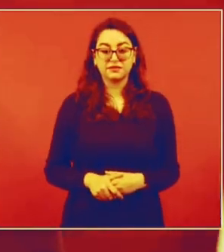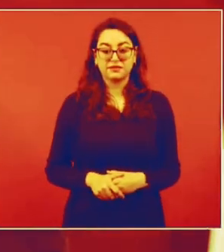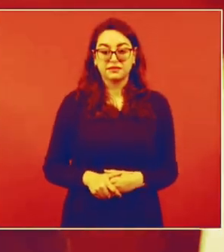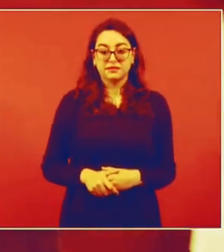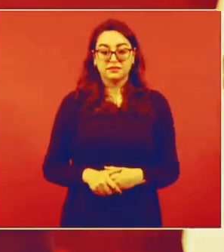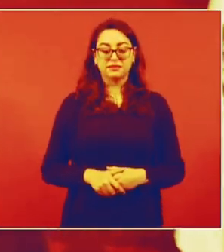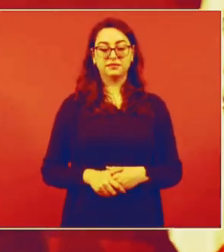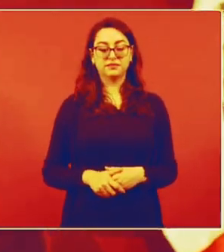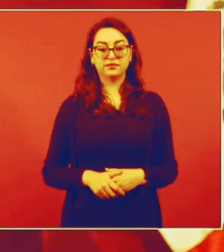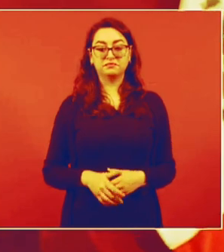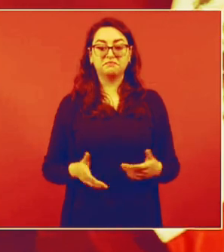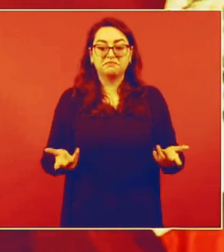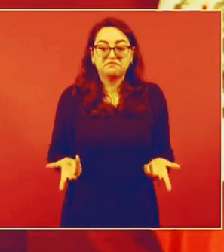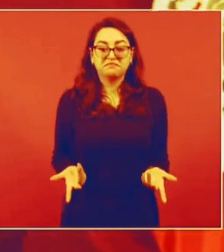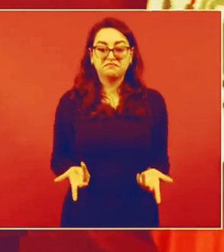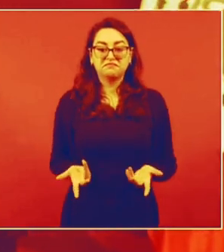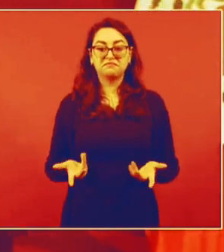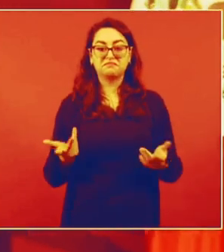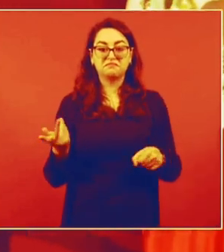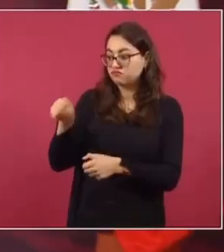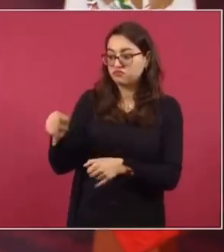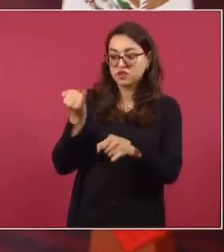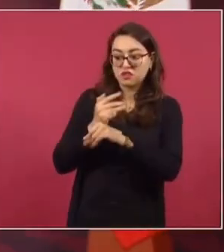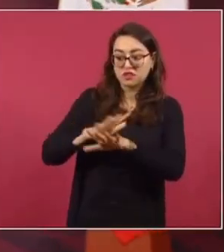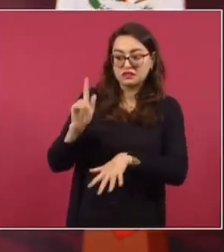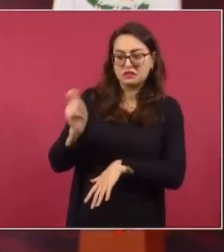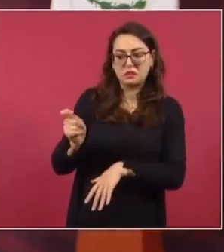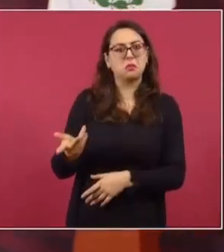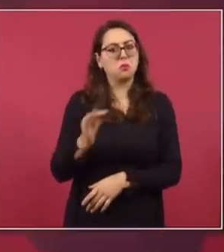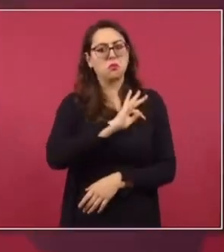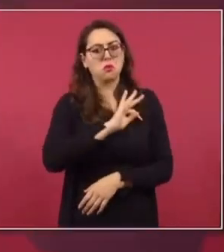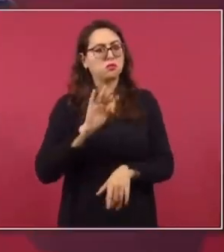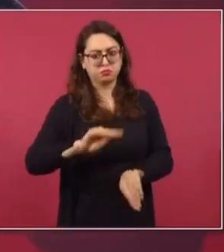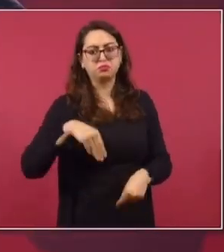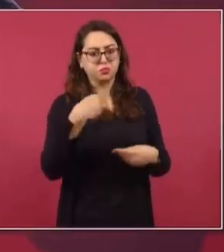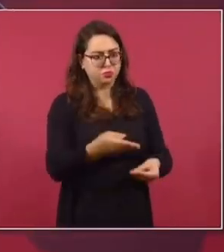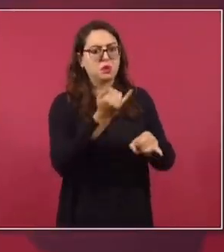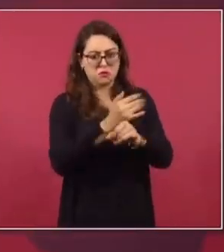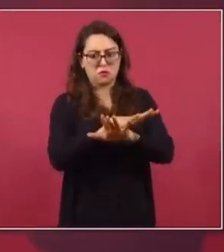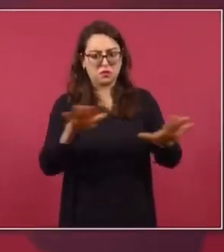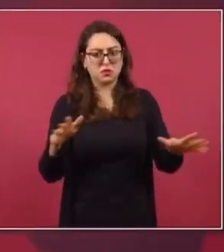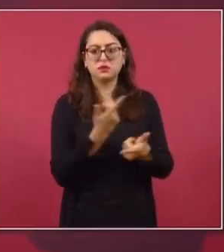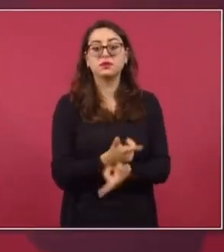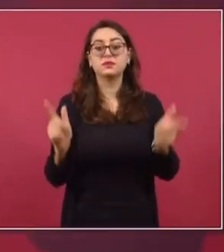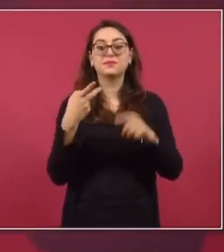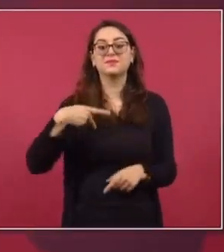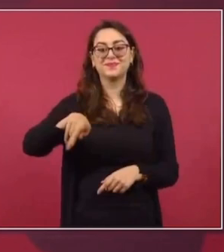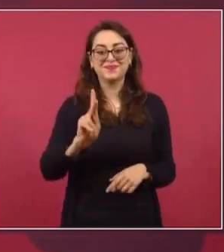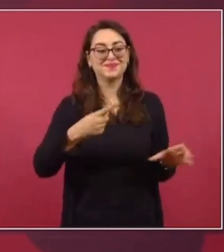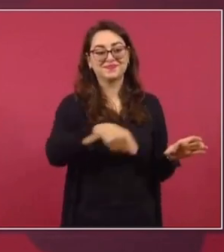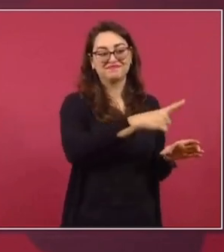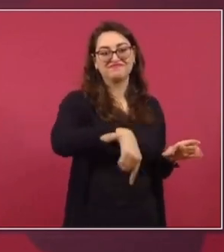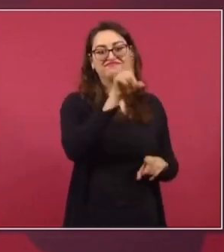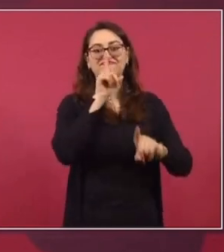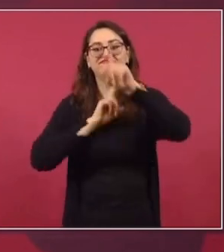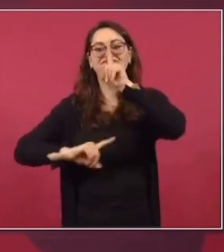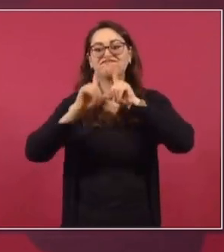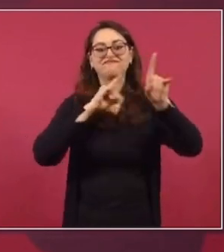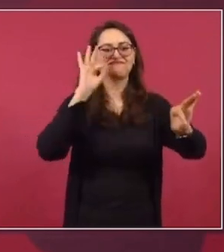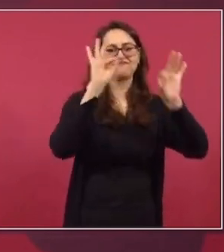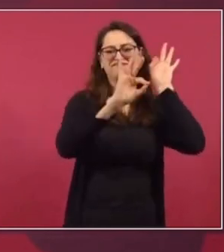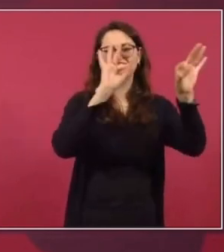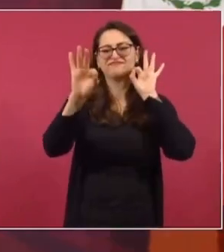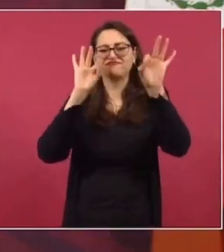ninguna disposición legal para negar información. Yo tengo. Pero eso es parte de la propaganda en contra, ¿no? Es decir, no quieren que se sepa nada.